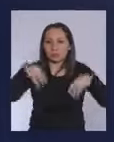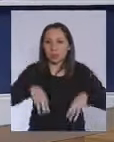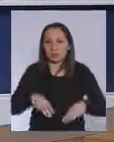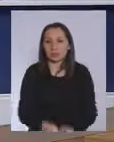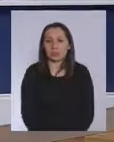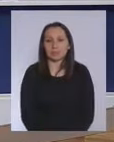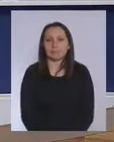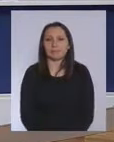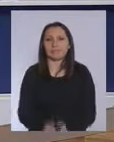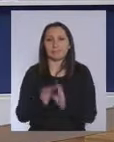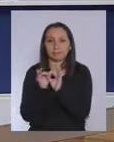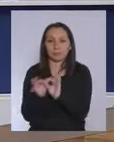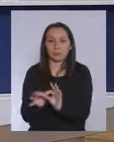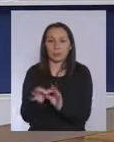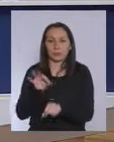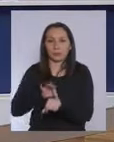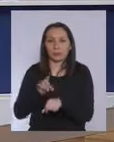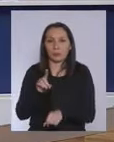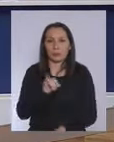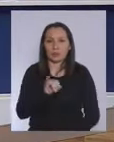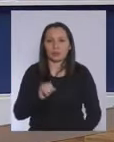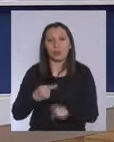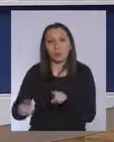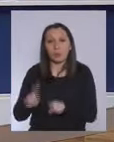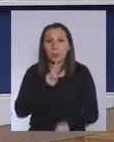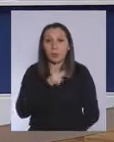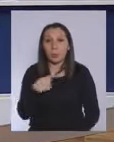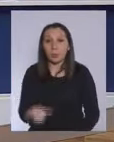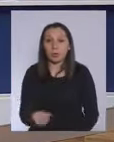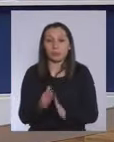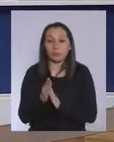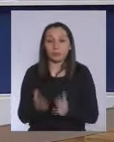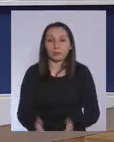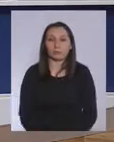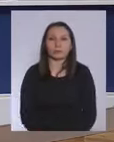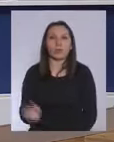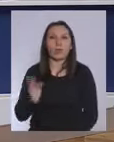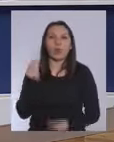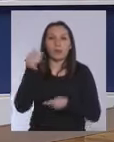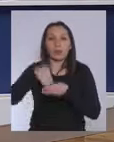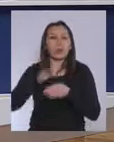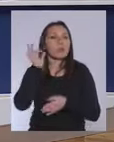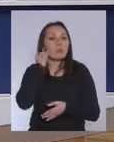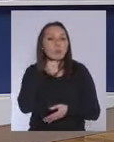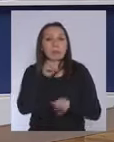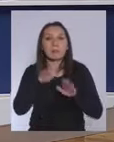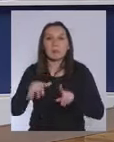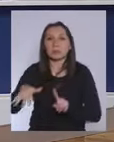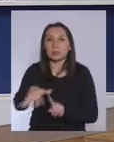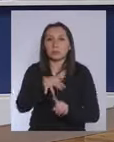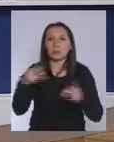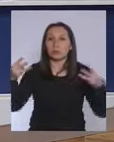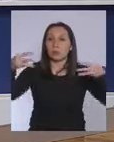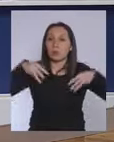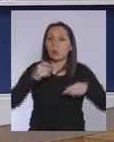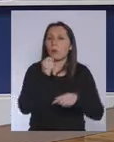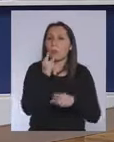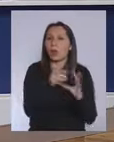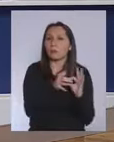muchas gracias cultura danza siguiente pregunta por favor hola buenas tardes para seguir con la situación de magallanes qué